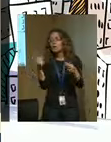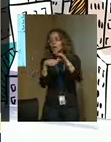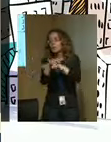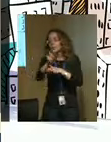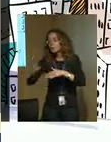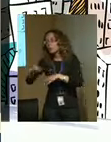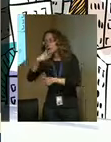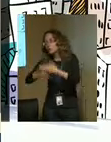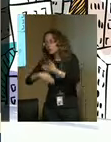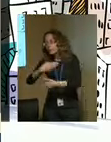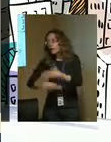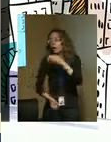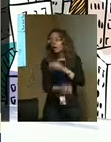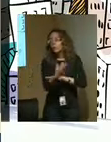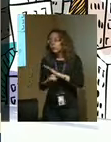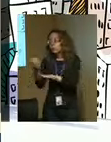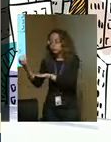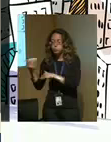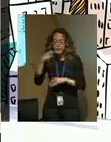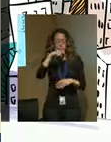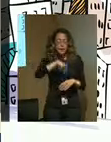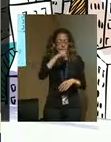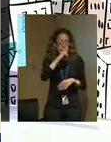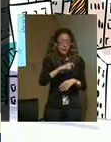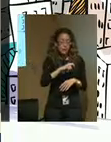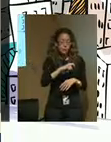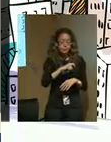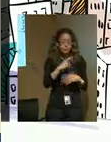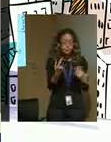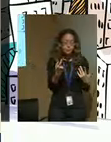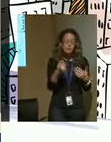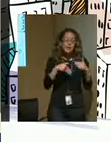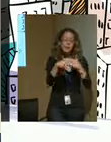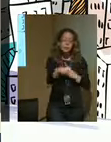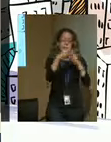personas con discapacidad. Este año la próxima publicación que vamos a hacer es